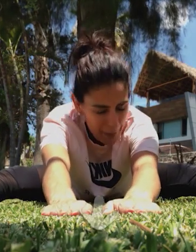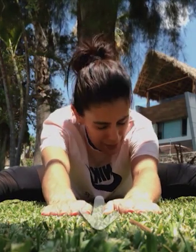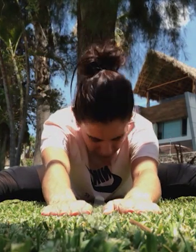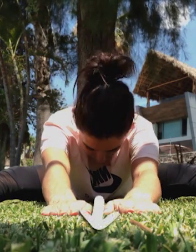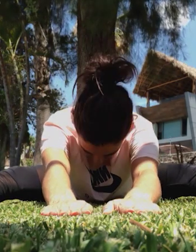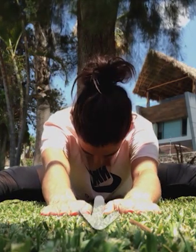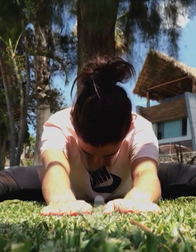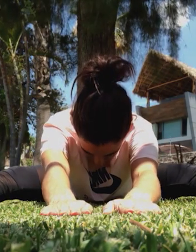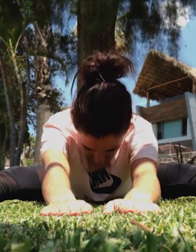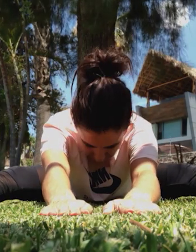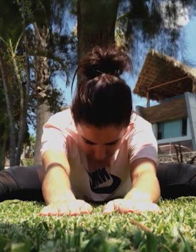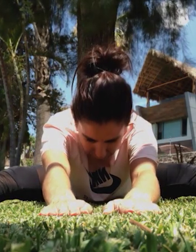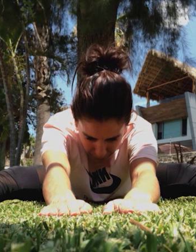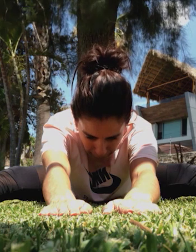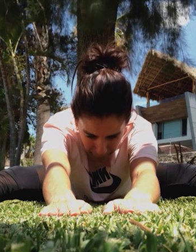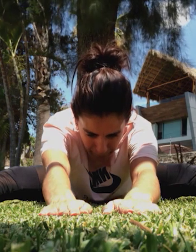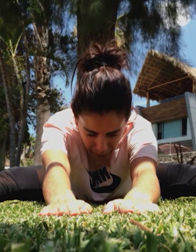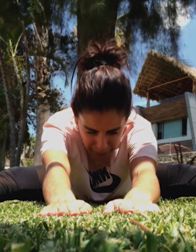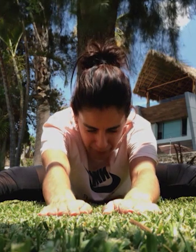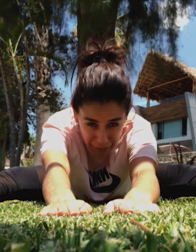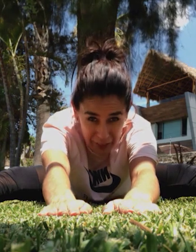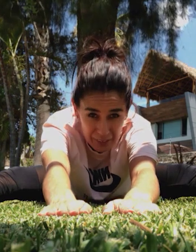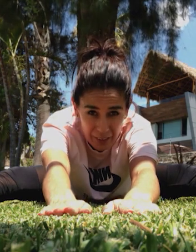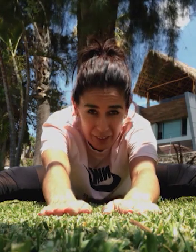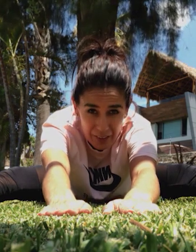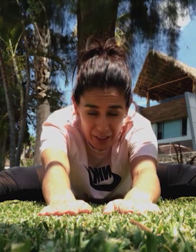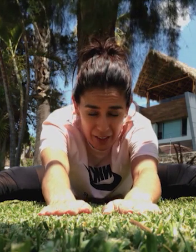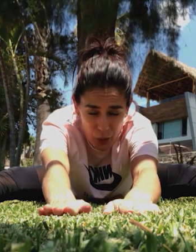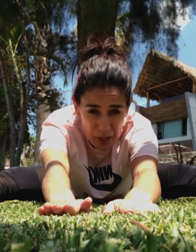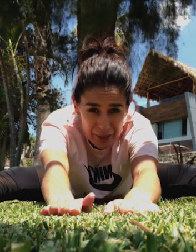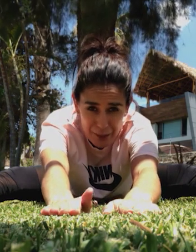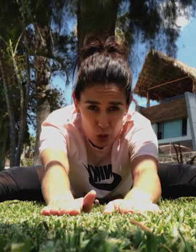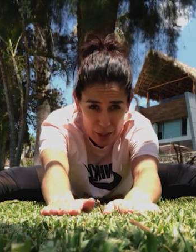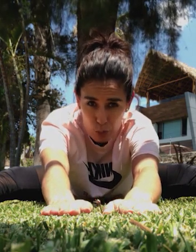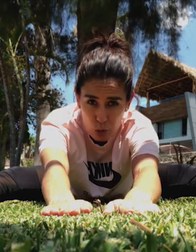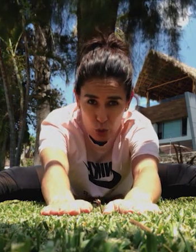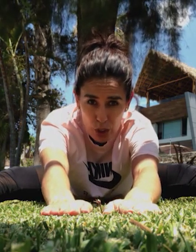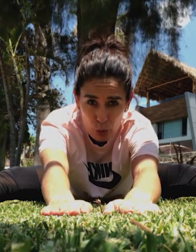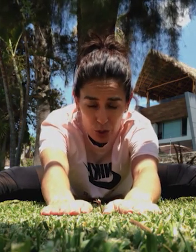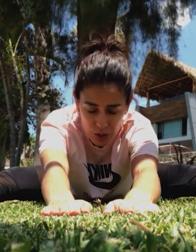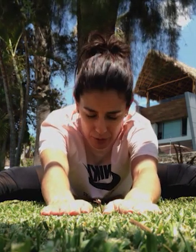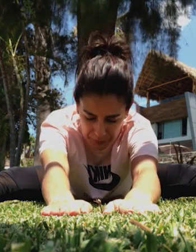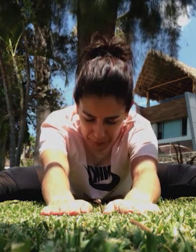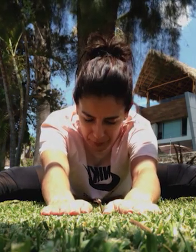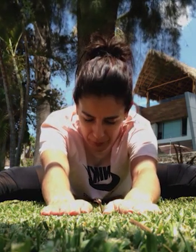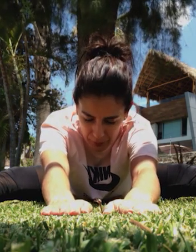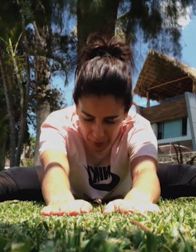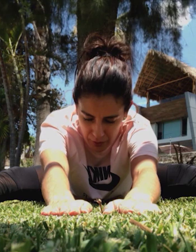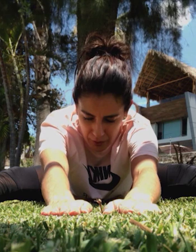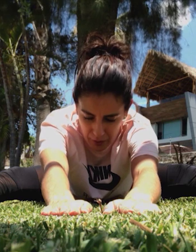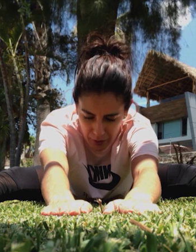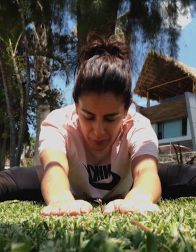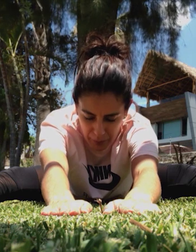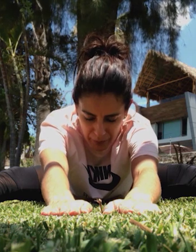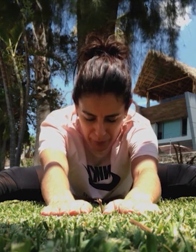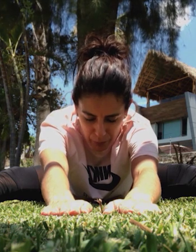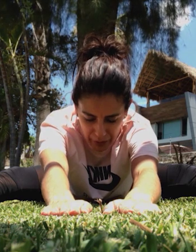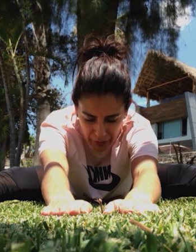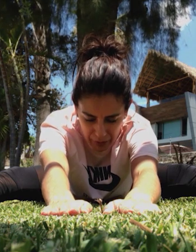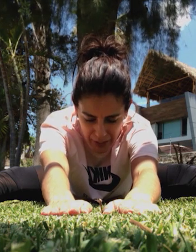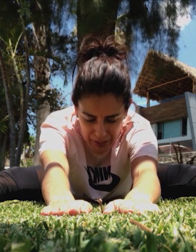lo más que puedan, hacia enfrente. Igualmente nos quedamos unos segundos